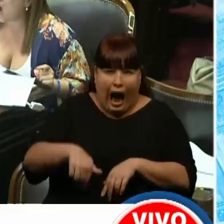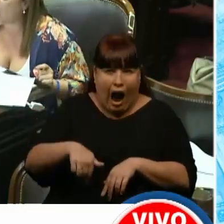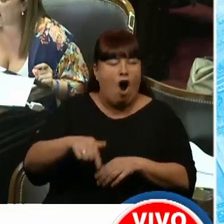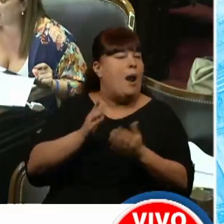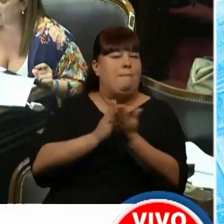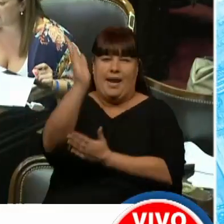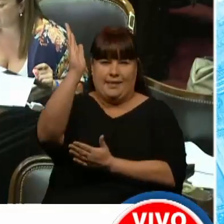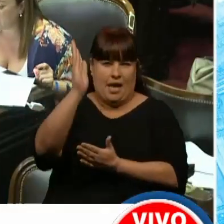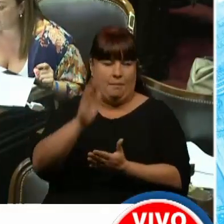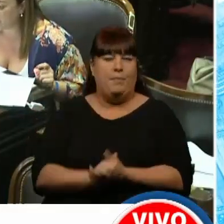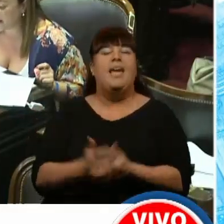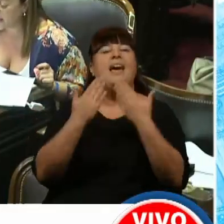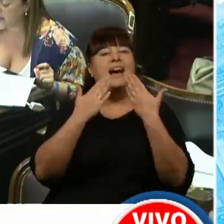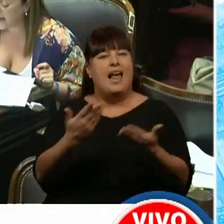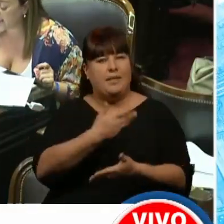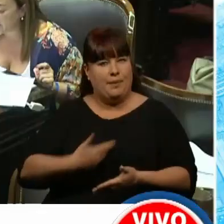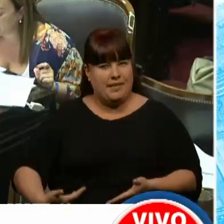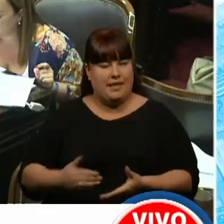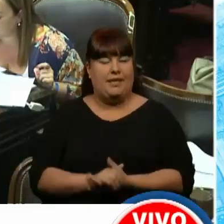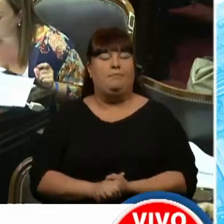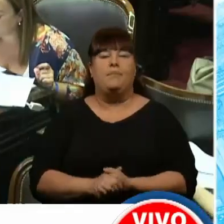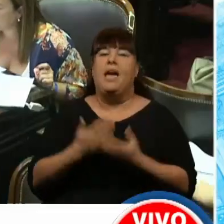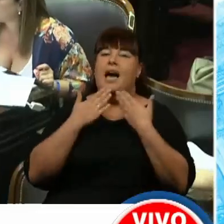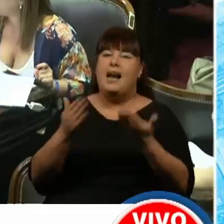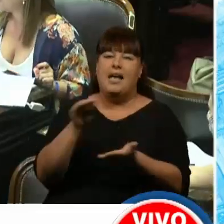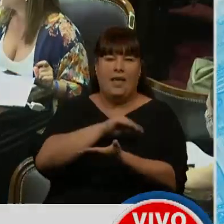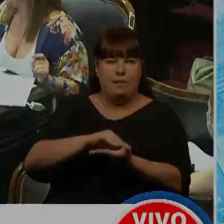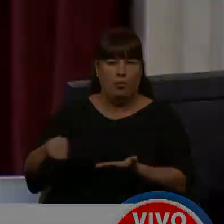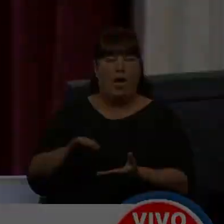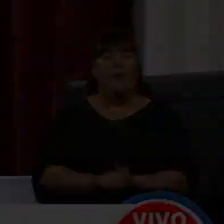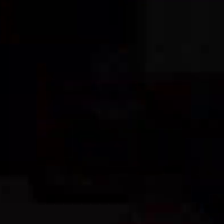ahora y siempre. Gracias, presidente. Gracias, diputada.